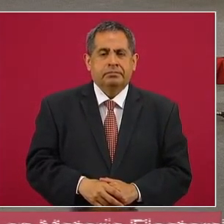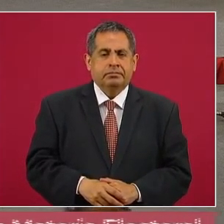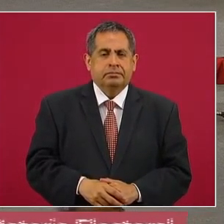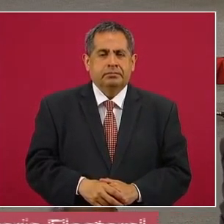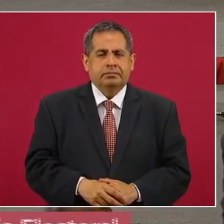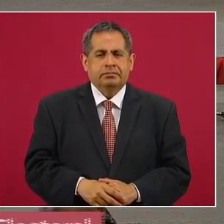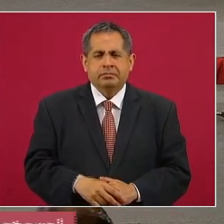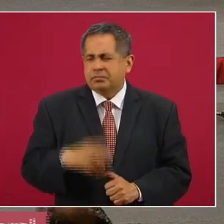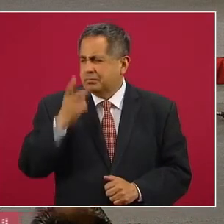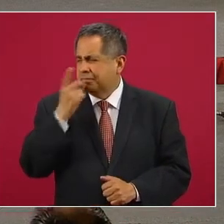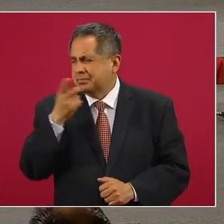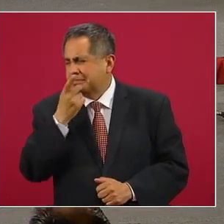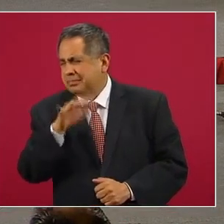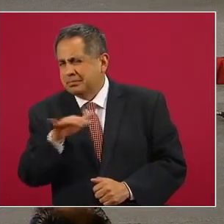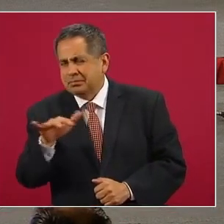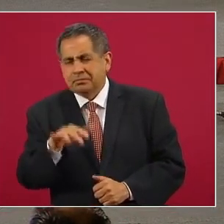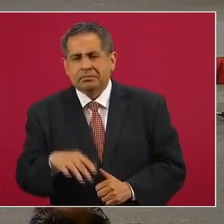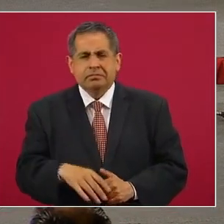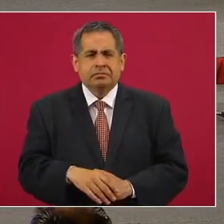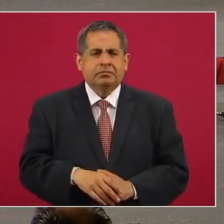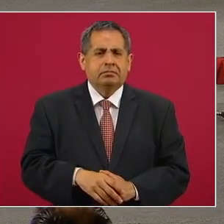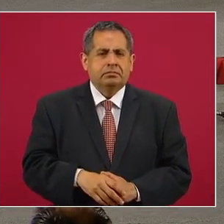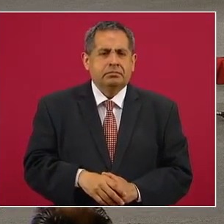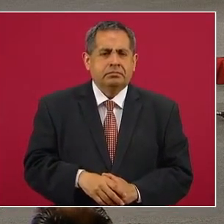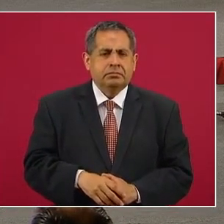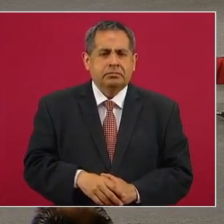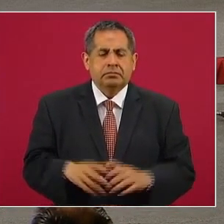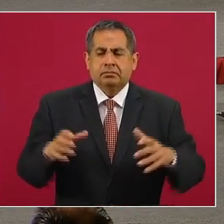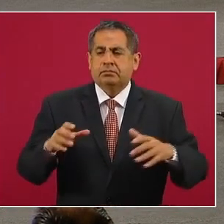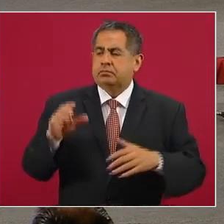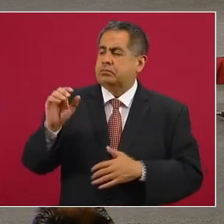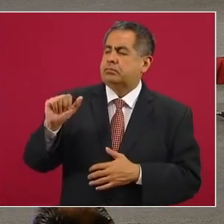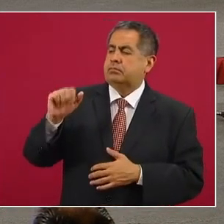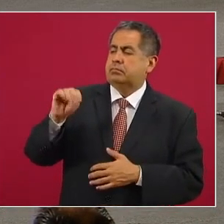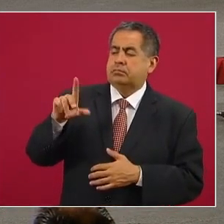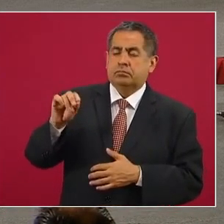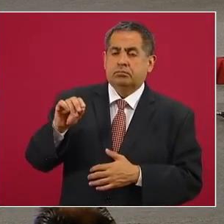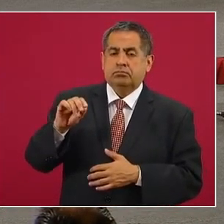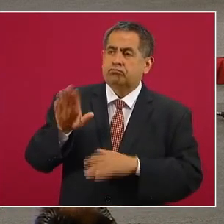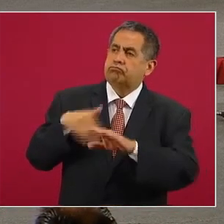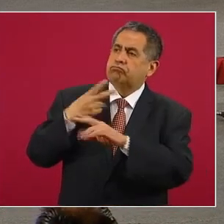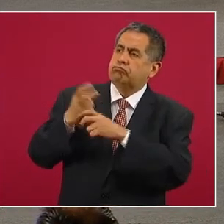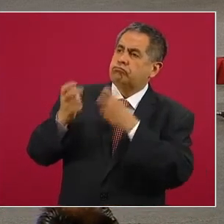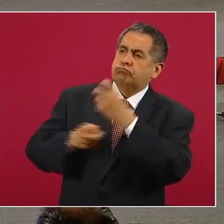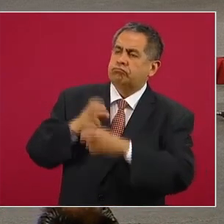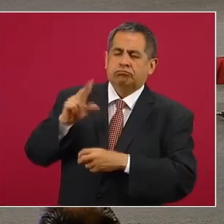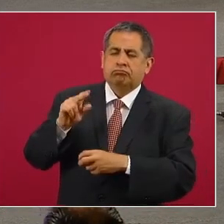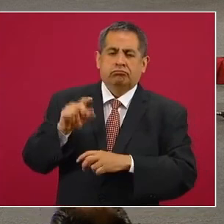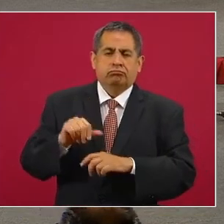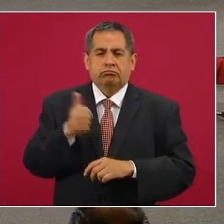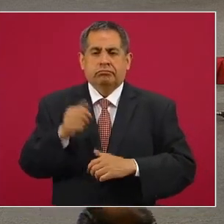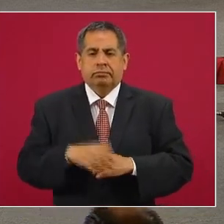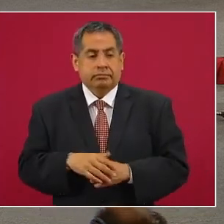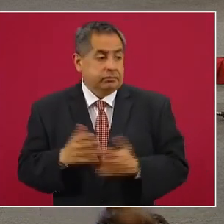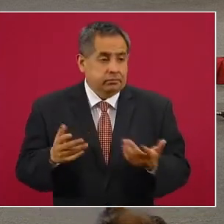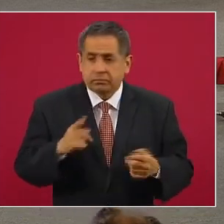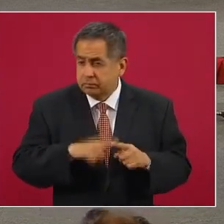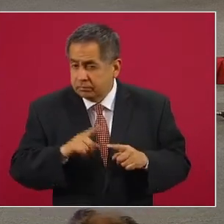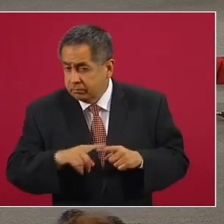¿qué dice en la esquina? AMLO no es el más atacado. No, pues, Sergio Sarmiento.